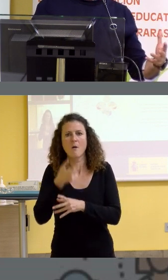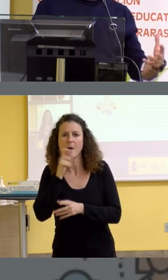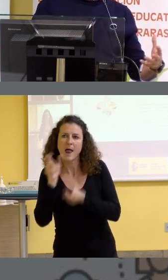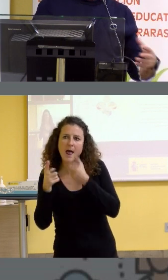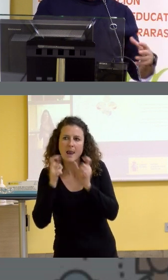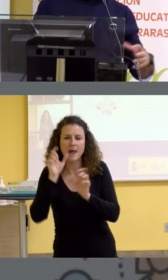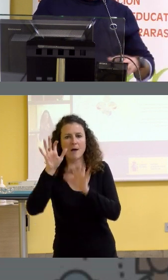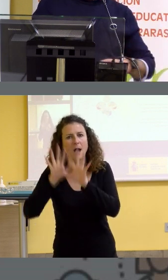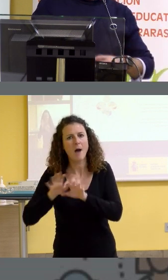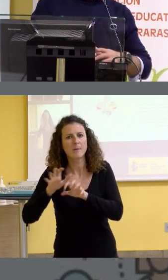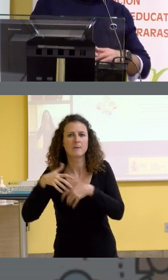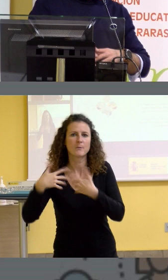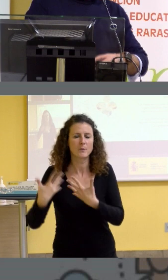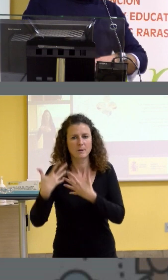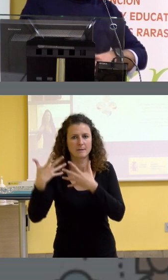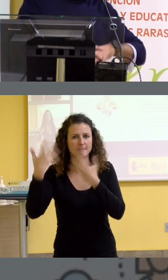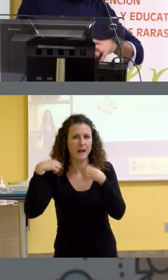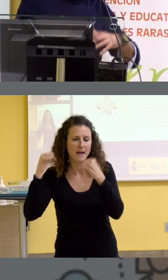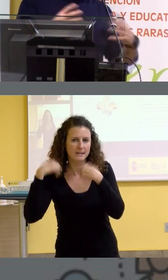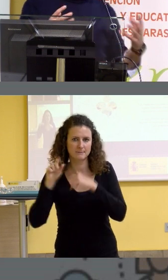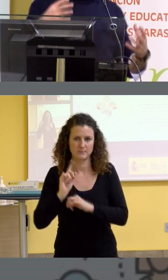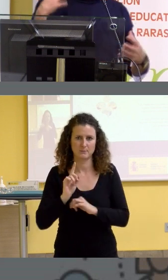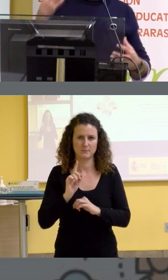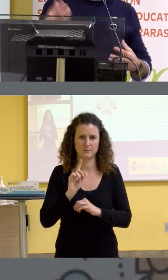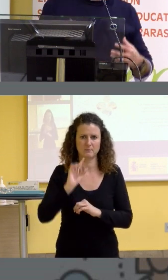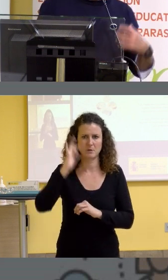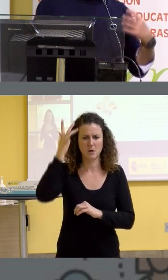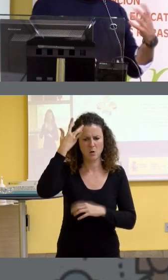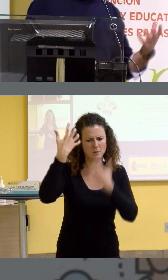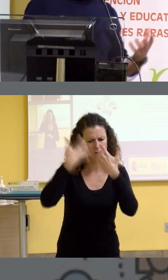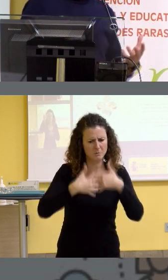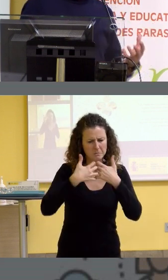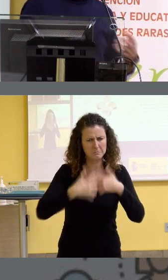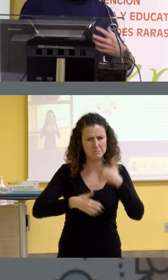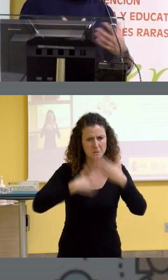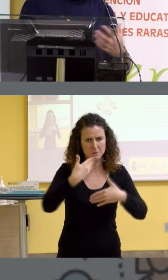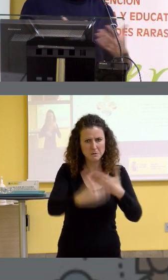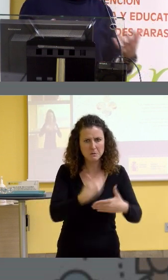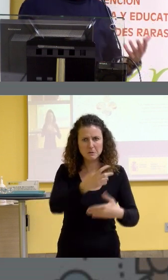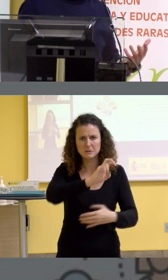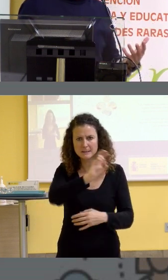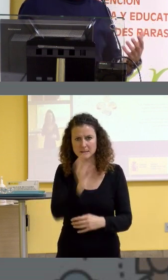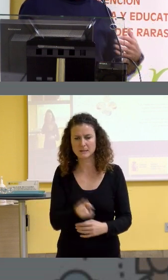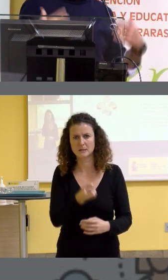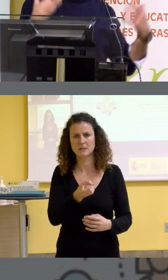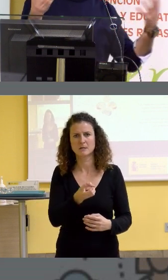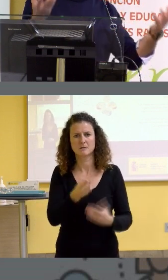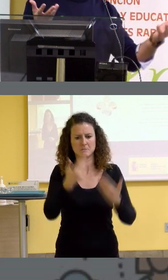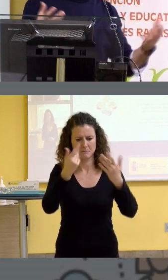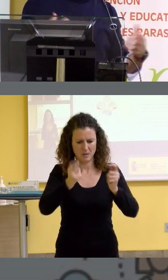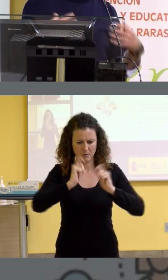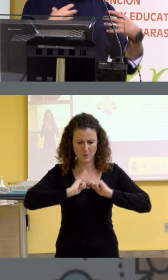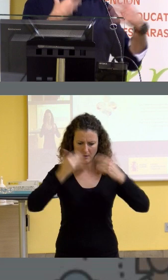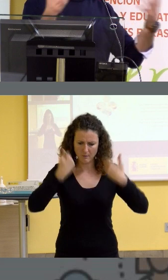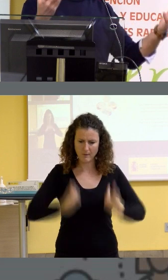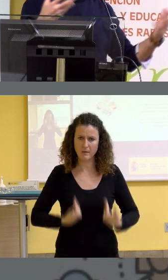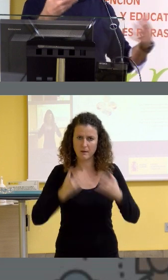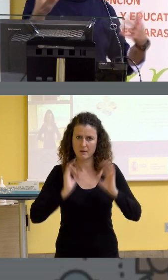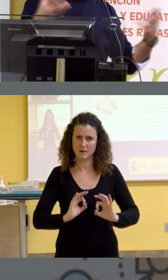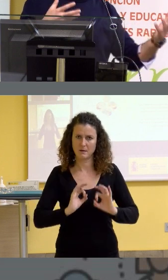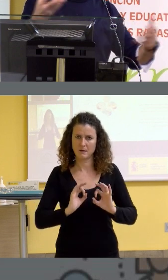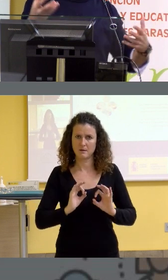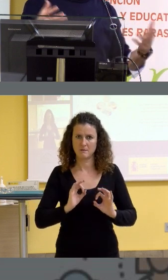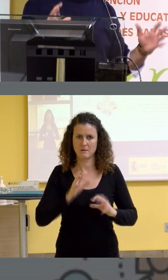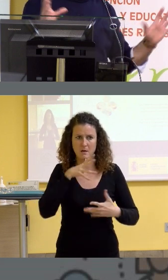No. Cognición abarca una infinidad de procesos y de dominios cognitivos que nos configuran tal como somos y que dan lugar a lo que estamos